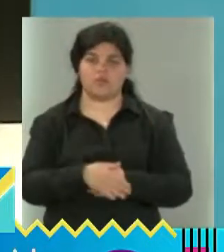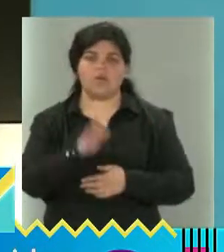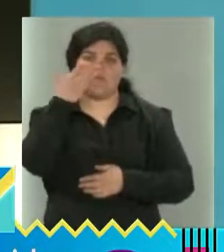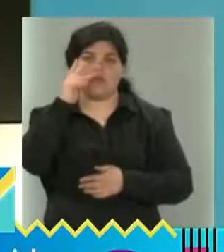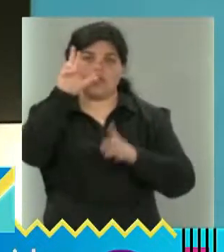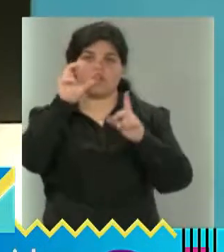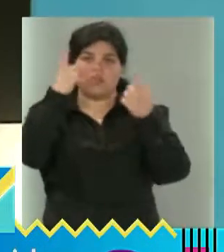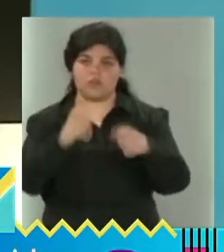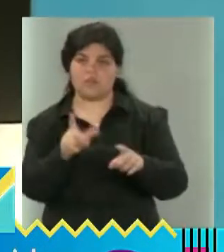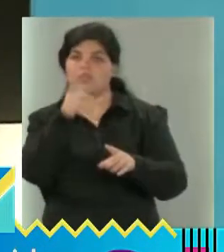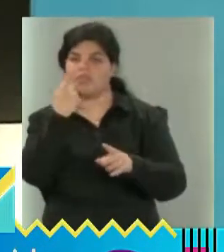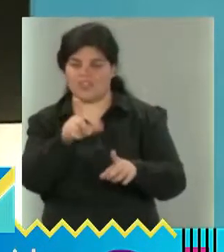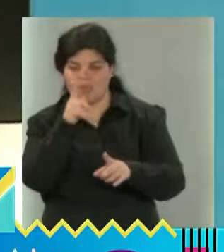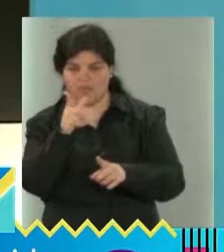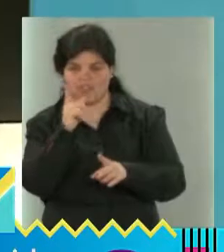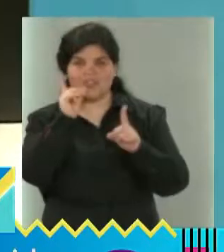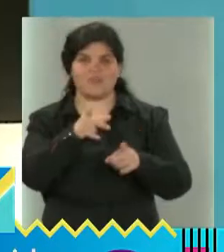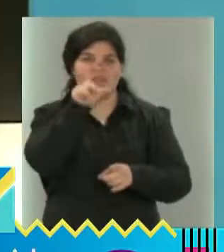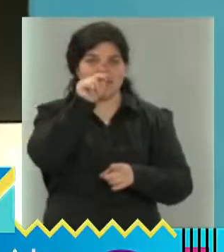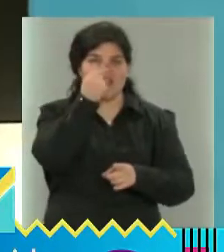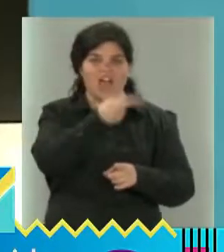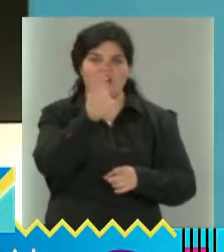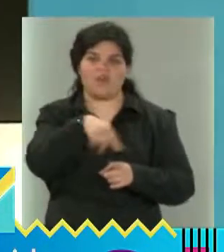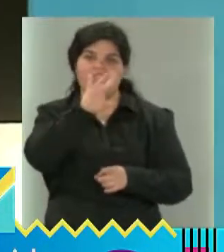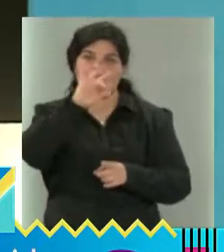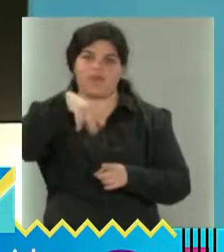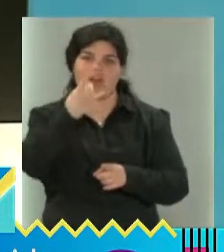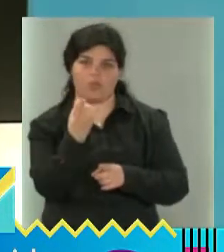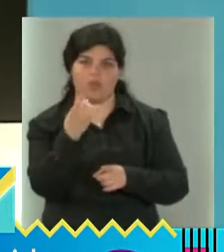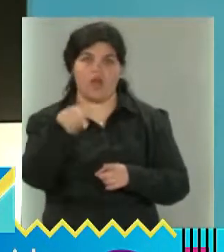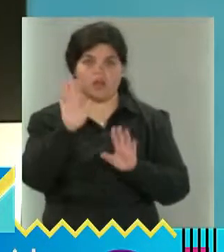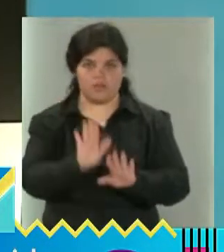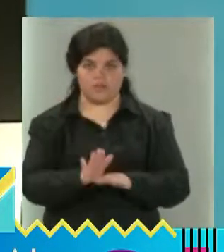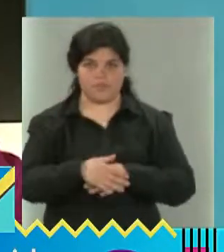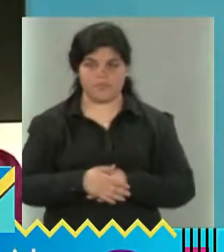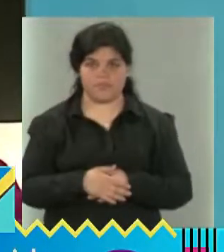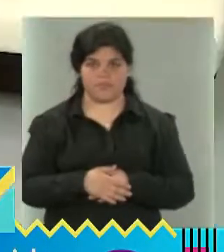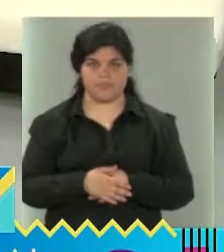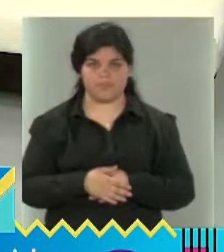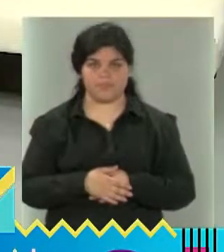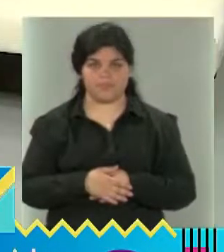Facebook y en Instagram como Distintos Parecidos y en Twitter como @dpsenarú. Enseguida volvemos con más, ya venimos.